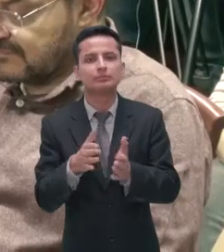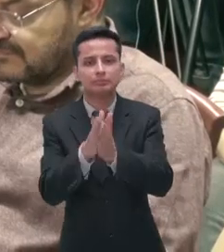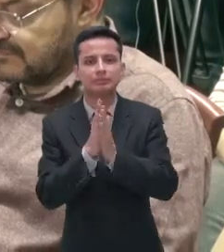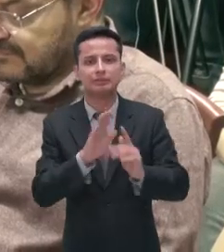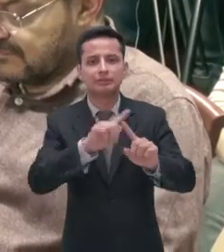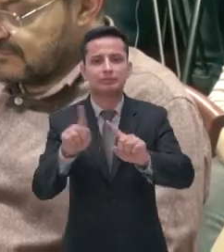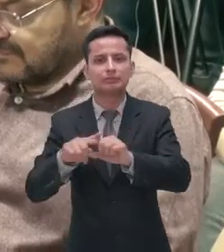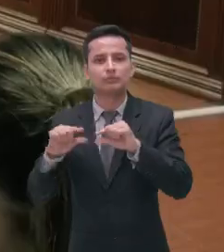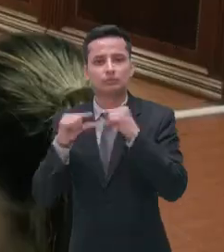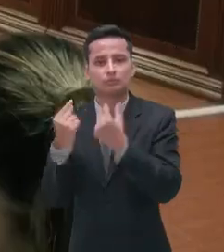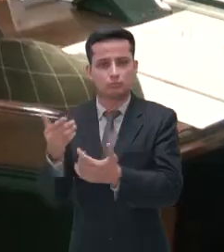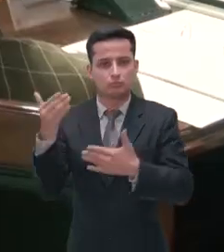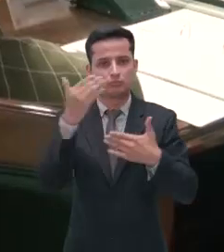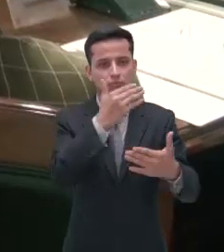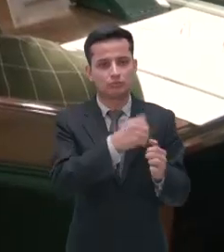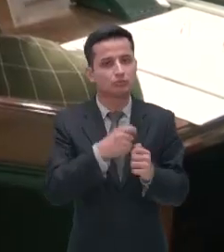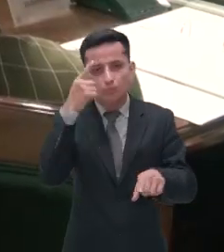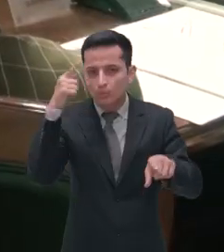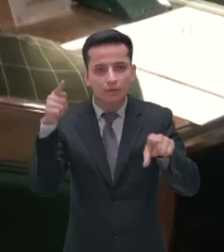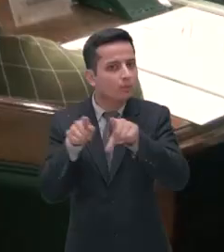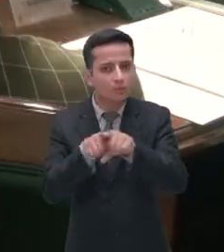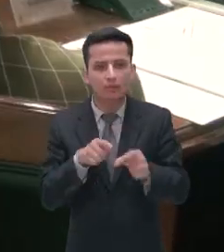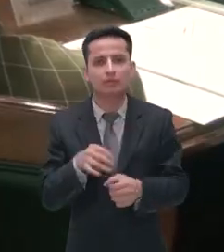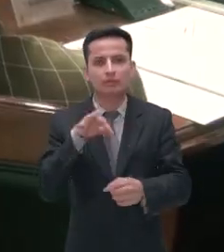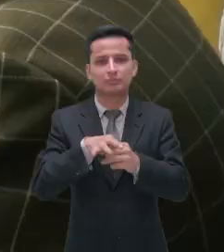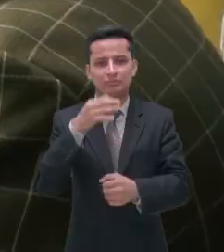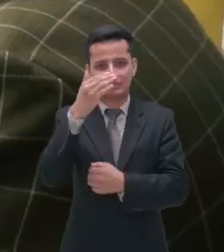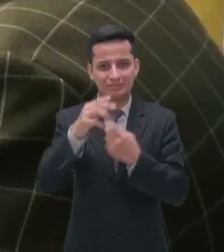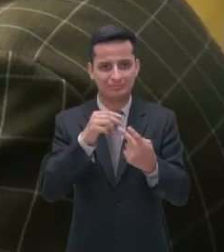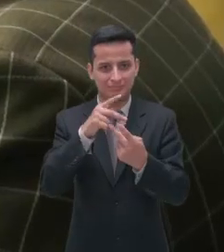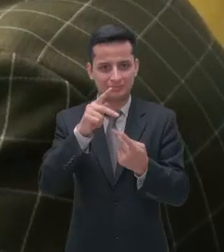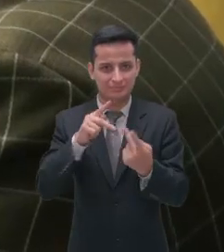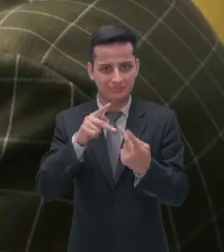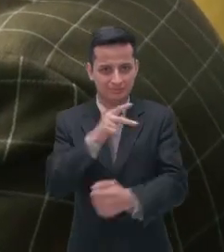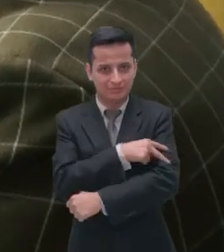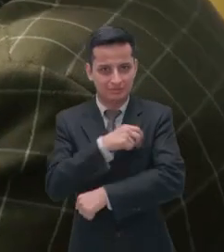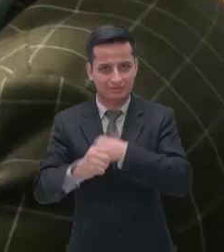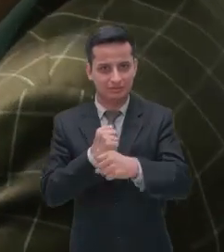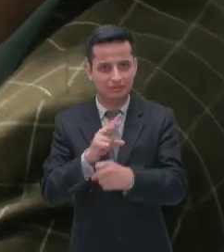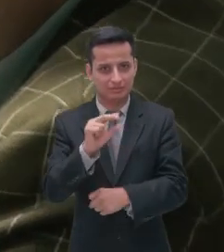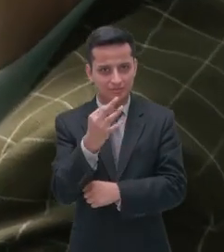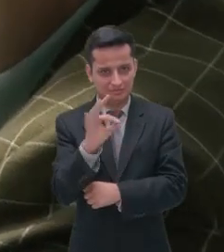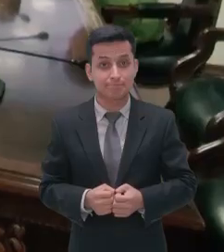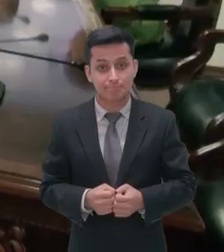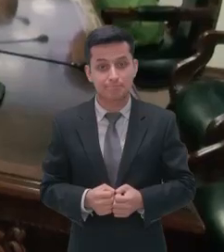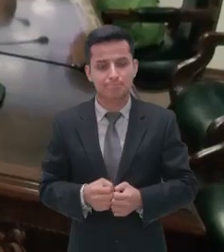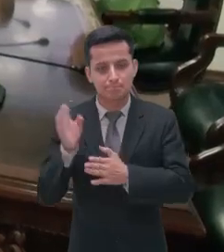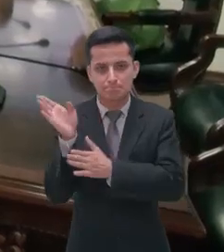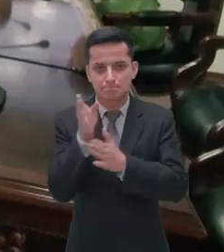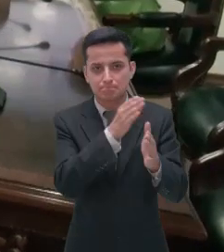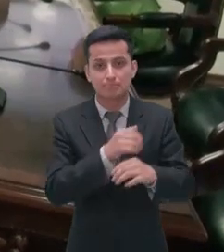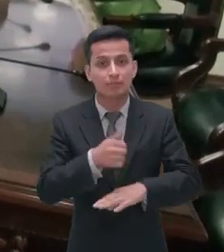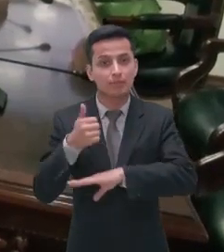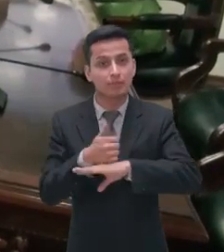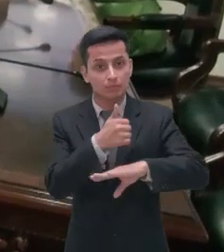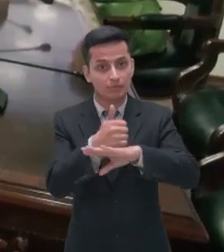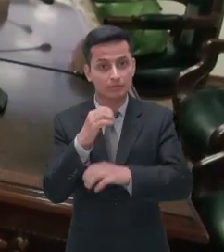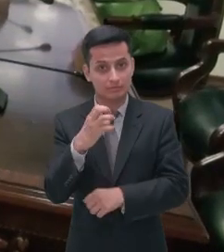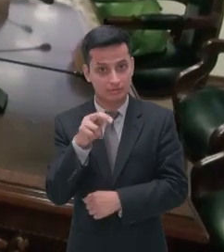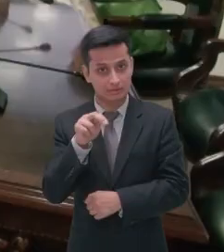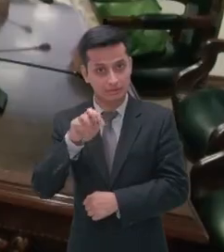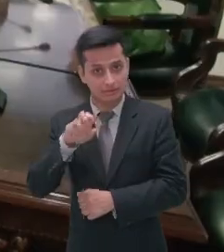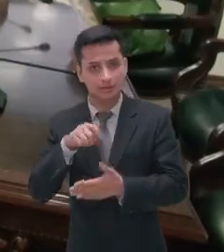recursos de impugnación presentados en contra de los resultados numéricos de las elecciones seccionales 2019. Además, las autoridades